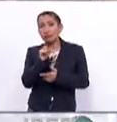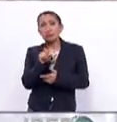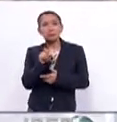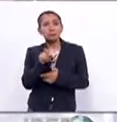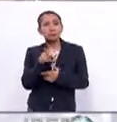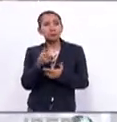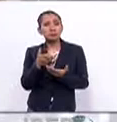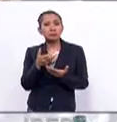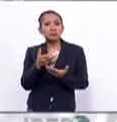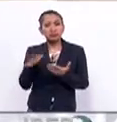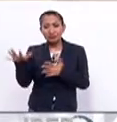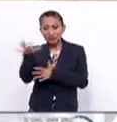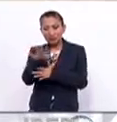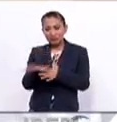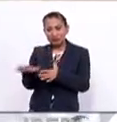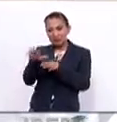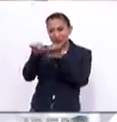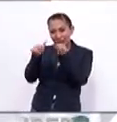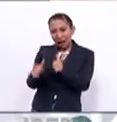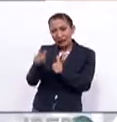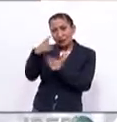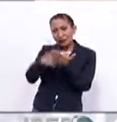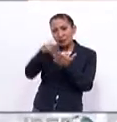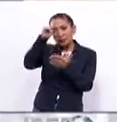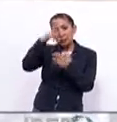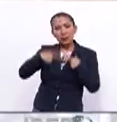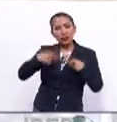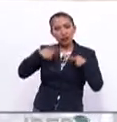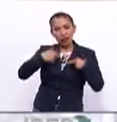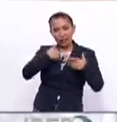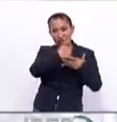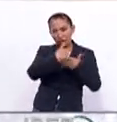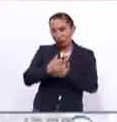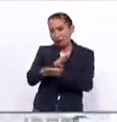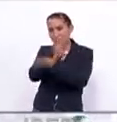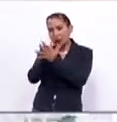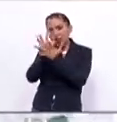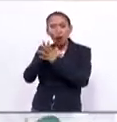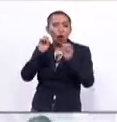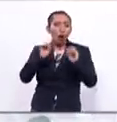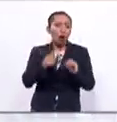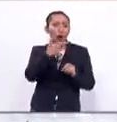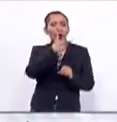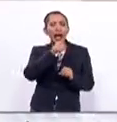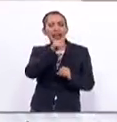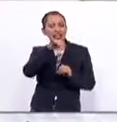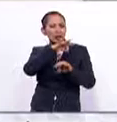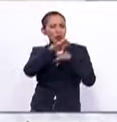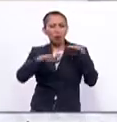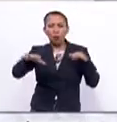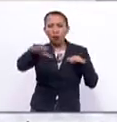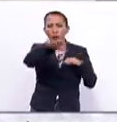del sector de las artes en el Perú, de los artistas que han participado y los que no, y los galeristas, y en fin, toda